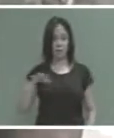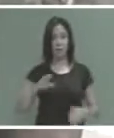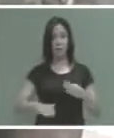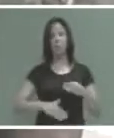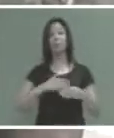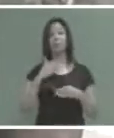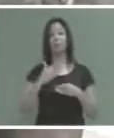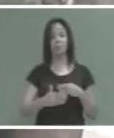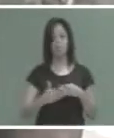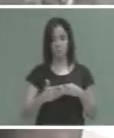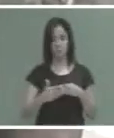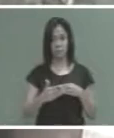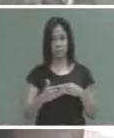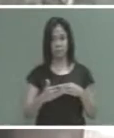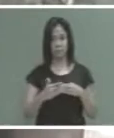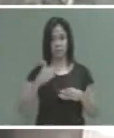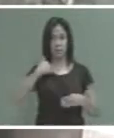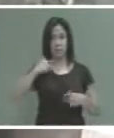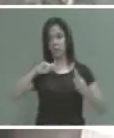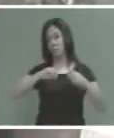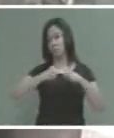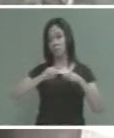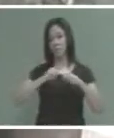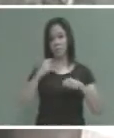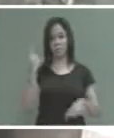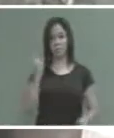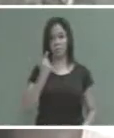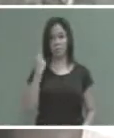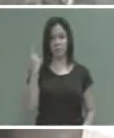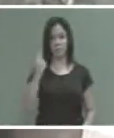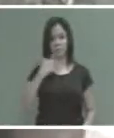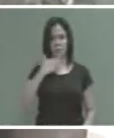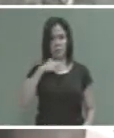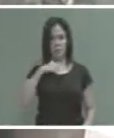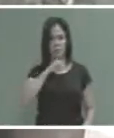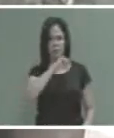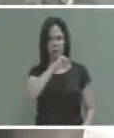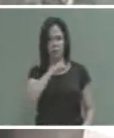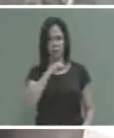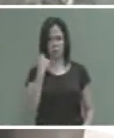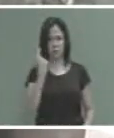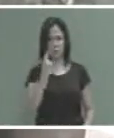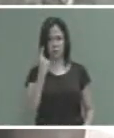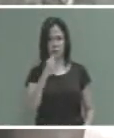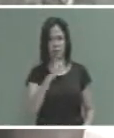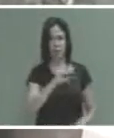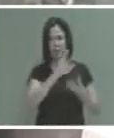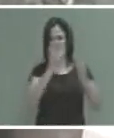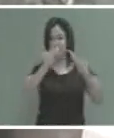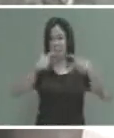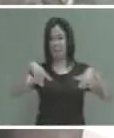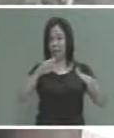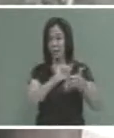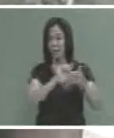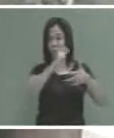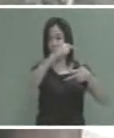Después de ahí también hubo problemas de, como siempre, el mal comportamiento puede estar en la calle, puede estar...